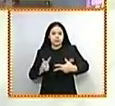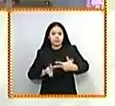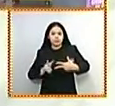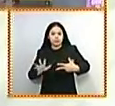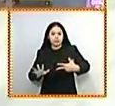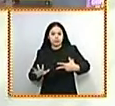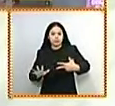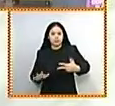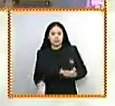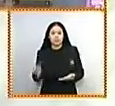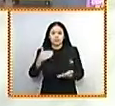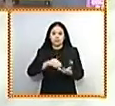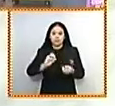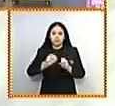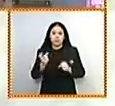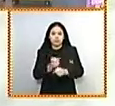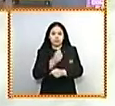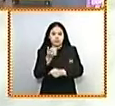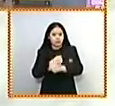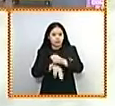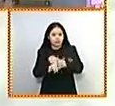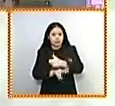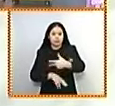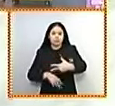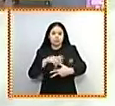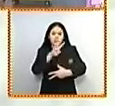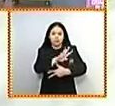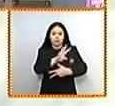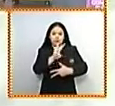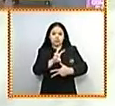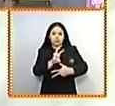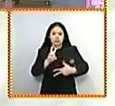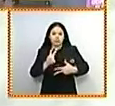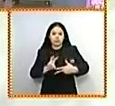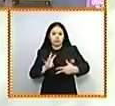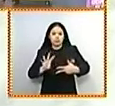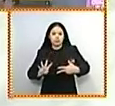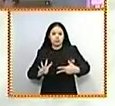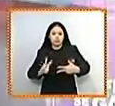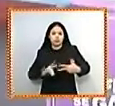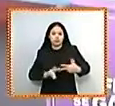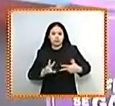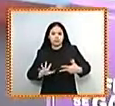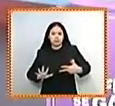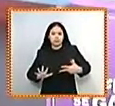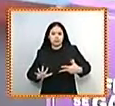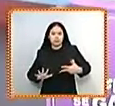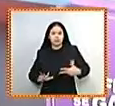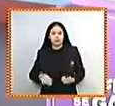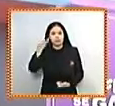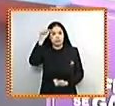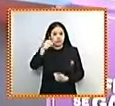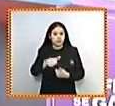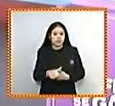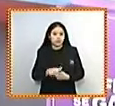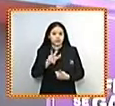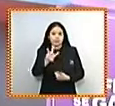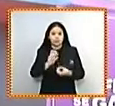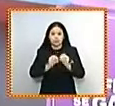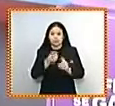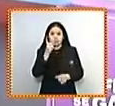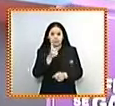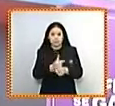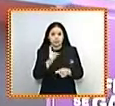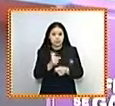25. Resultados para Pega 3, 46, 74 y 25. Te recuerdo que si acertaste, has